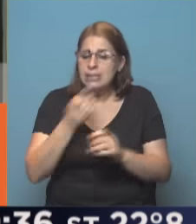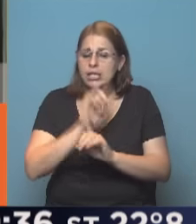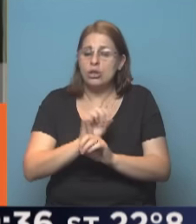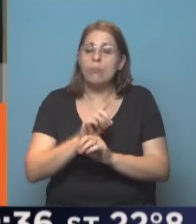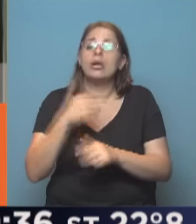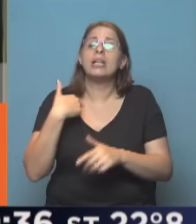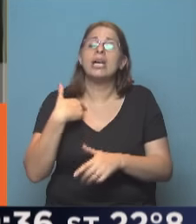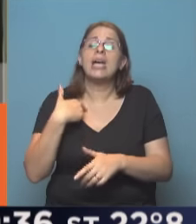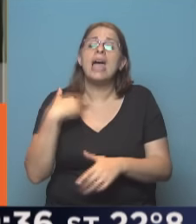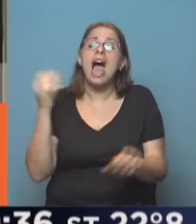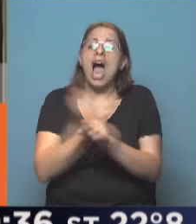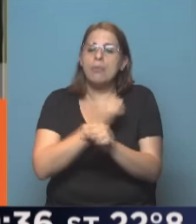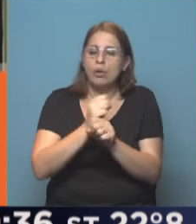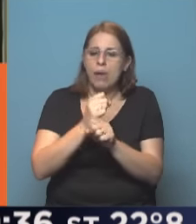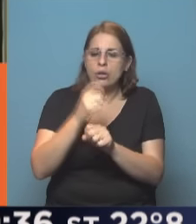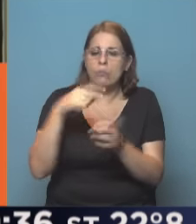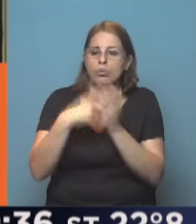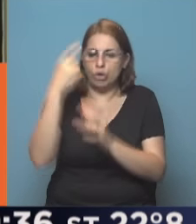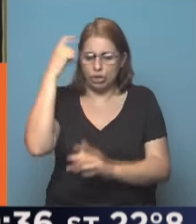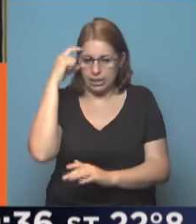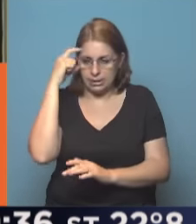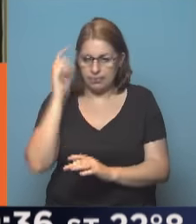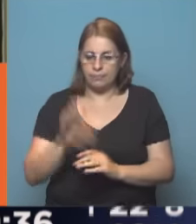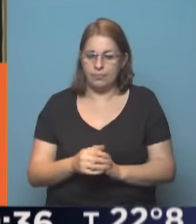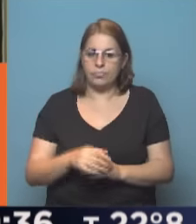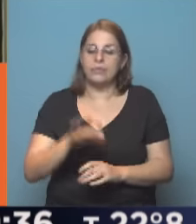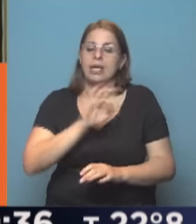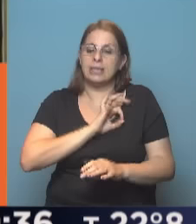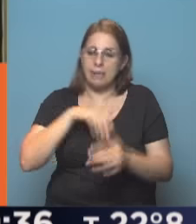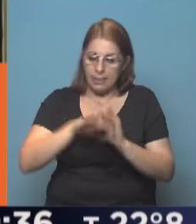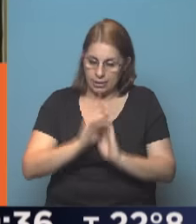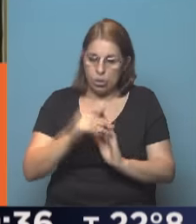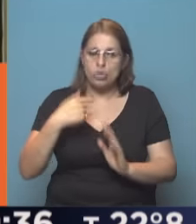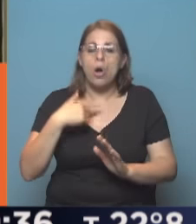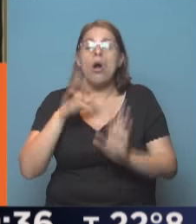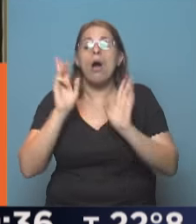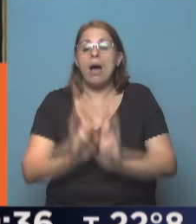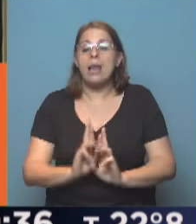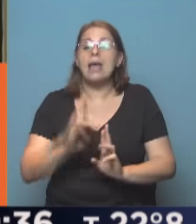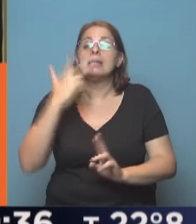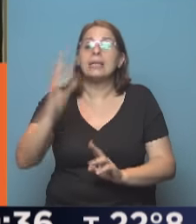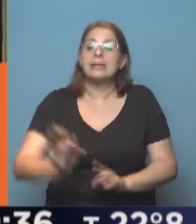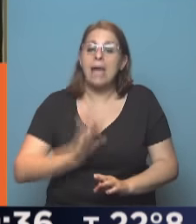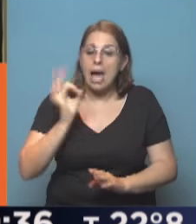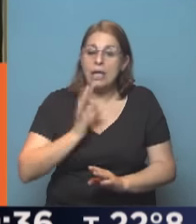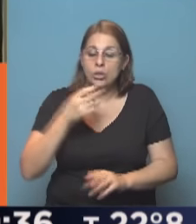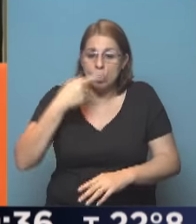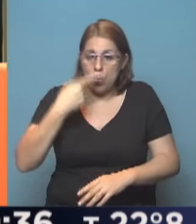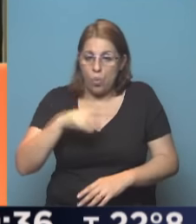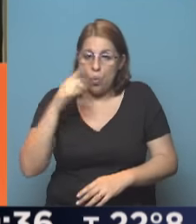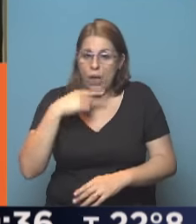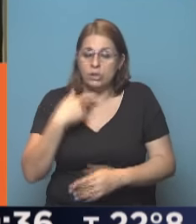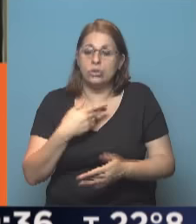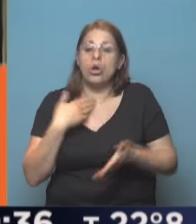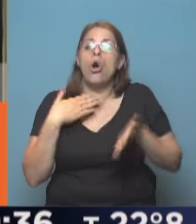se sacó un sobresaliente en la evaluación. Y espero, en 3 años, cuando tengamos